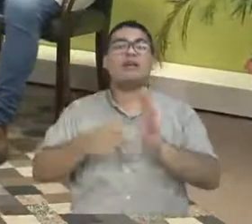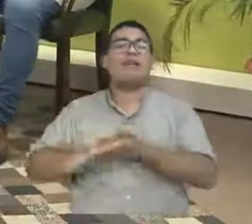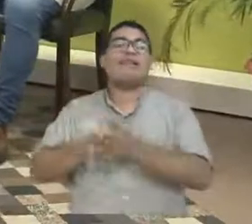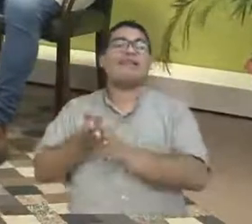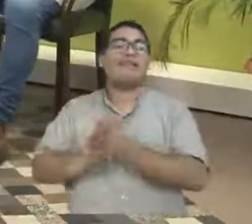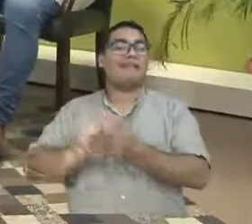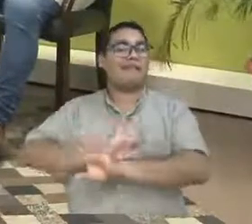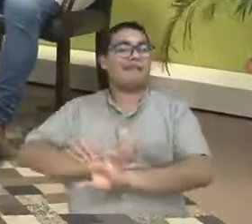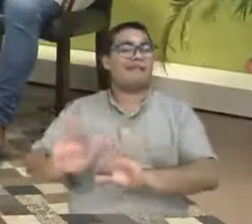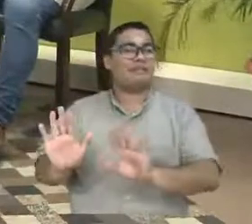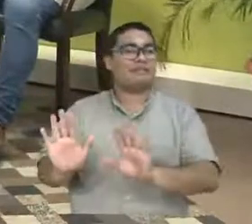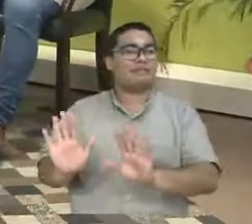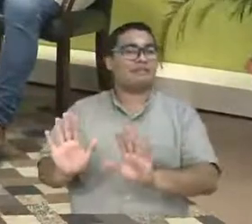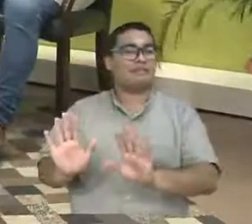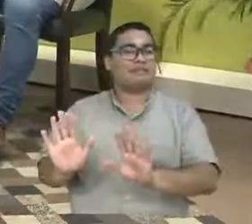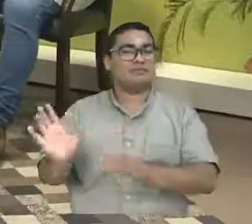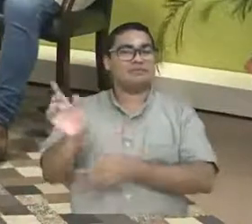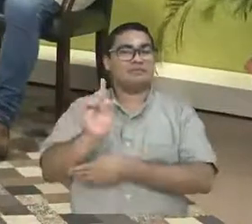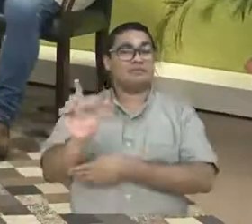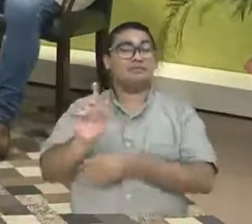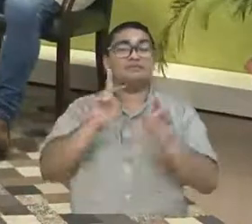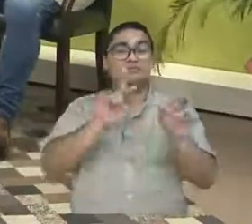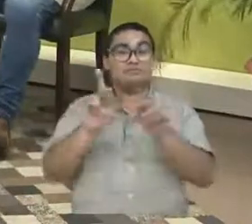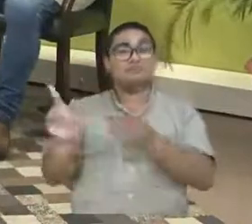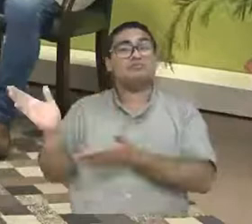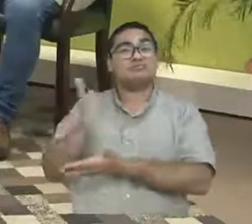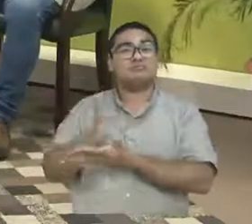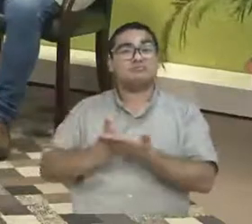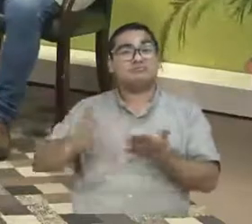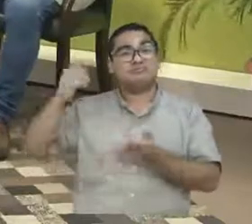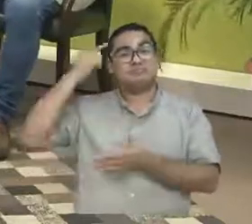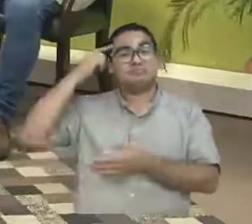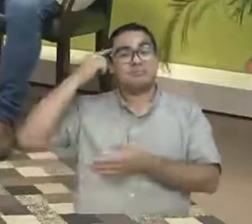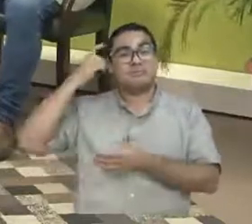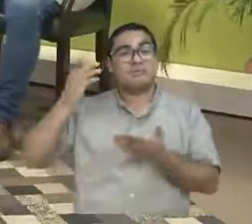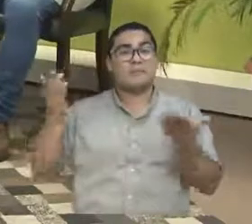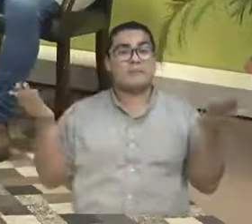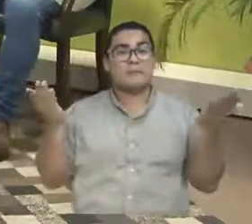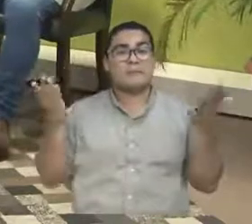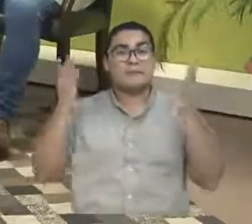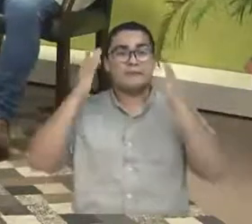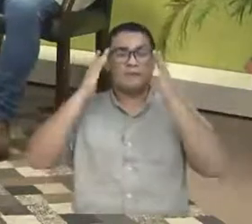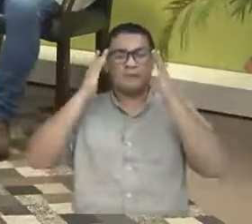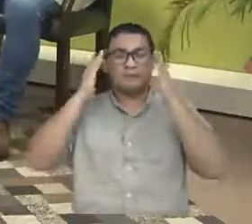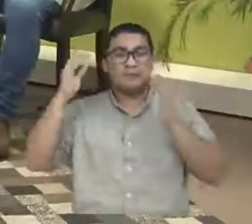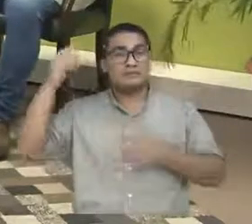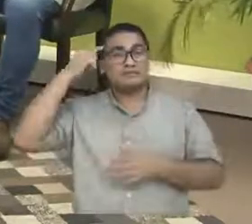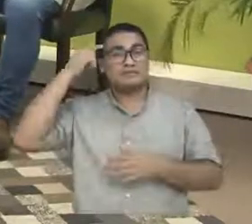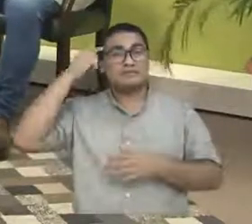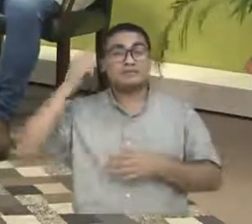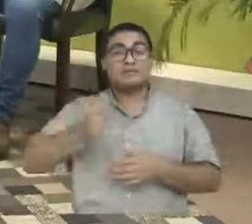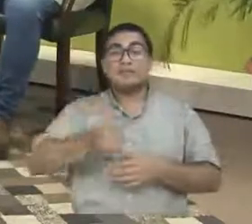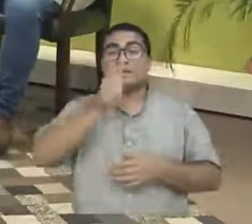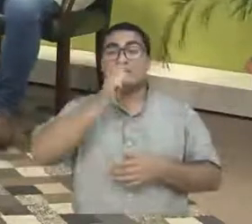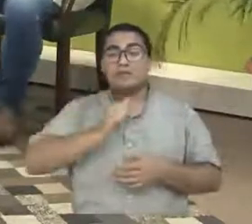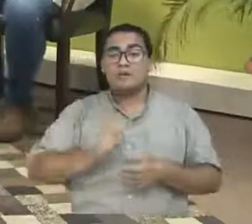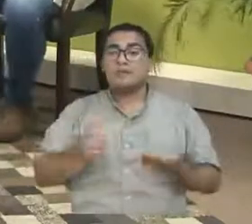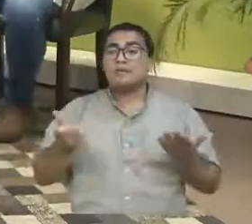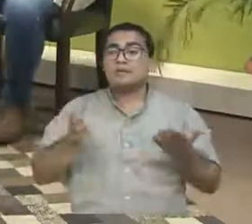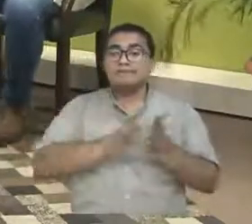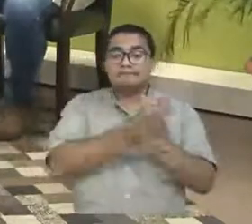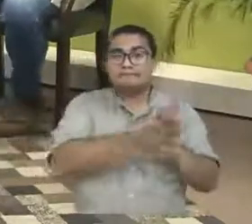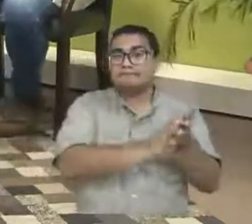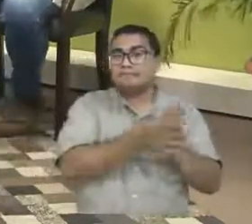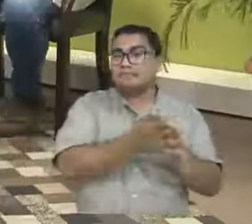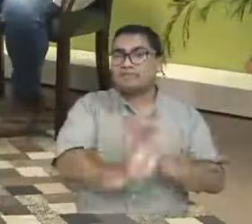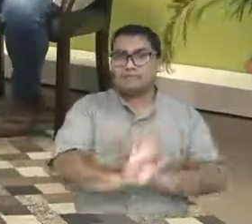se lavan en 10 segundos. Algunas personas creen todavía, doctor, en sus pensamientos que solo con el agua. No, uno